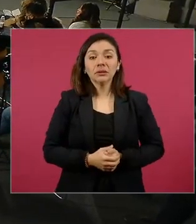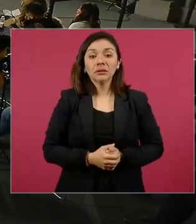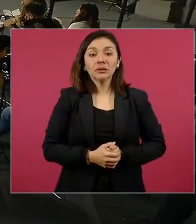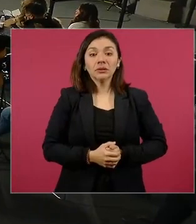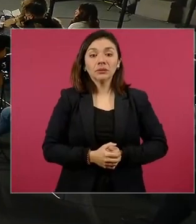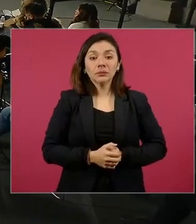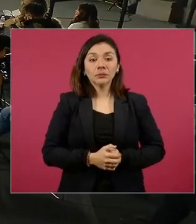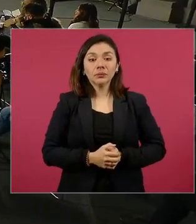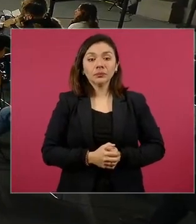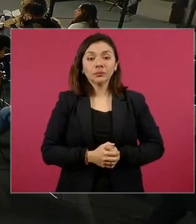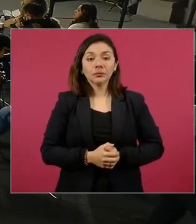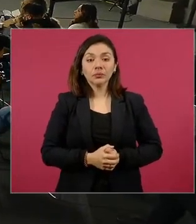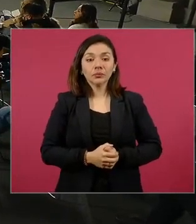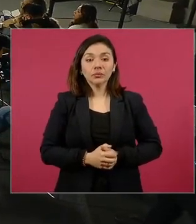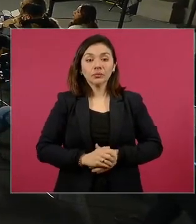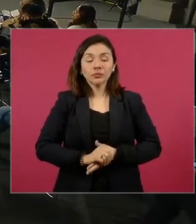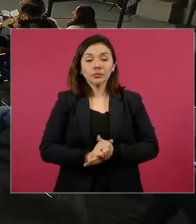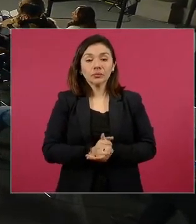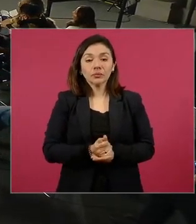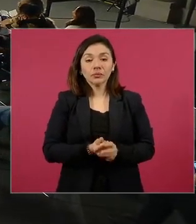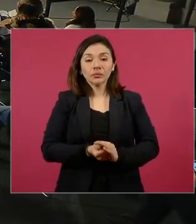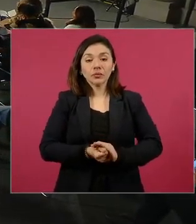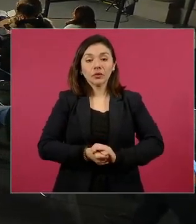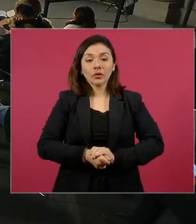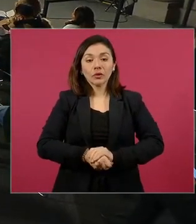las gráficas.